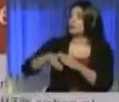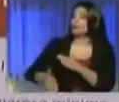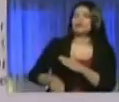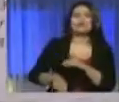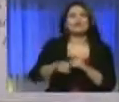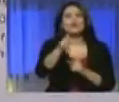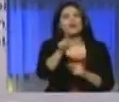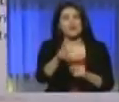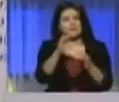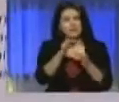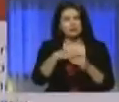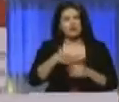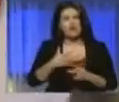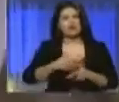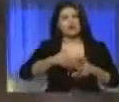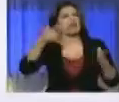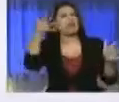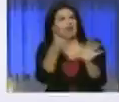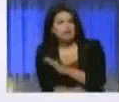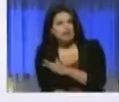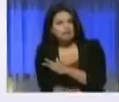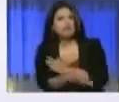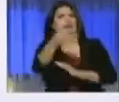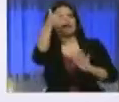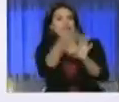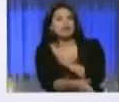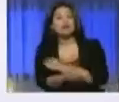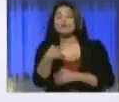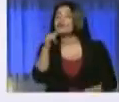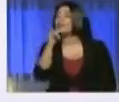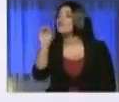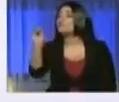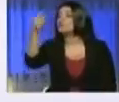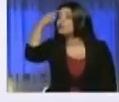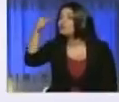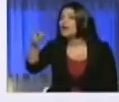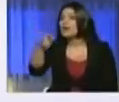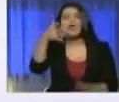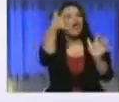¿Qué? Cada vez que uno le dice una información, mira que pasó tal cosa, ¿qué?